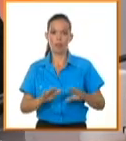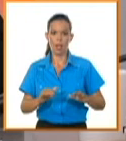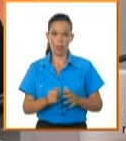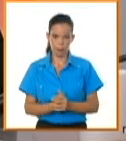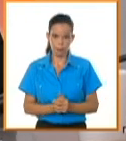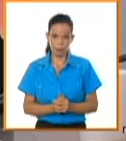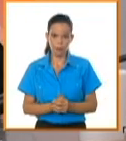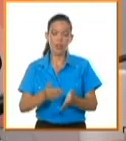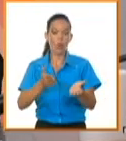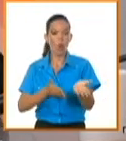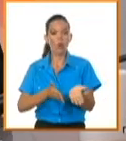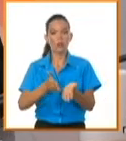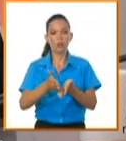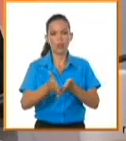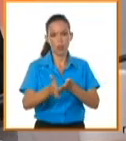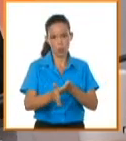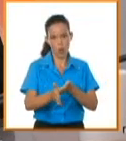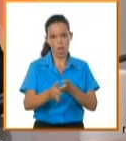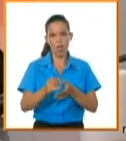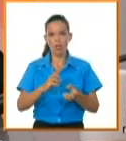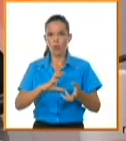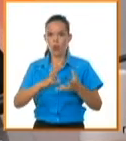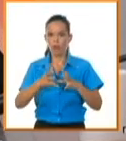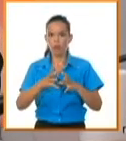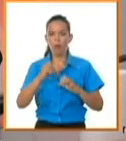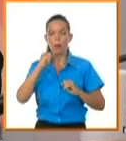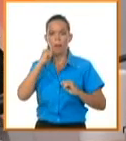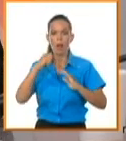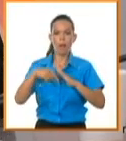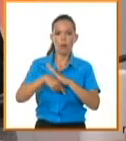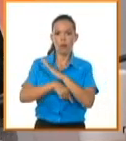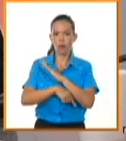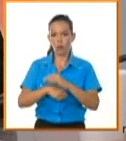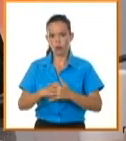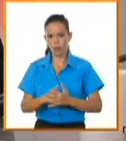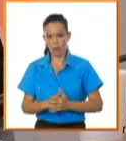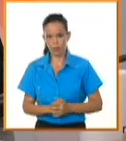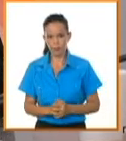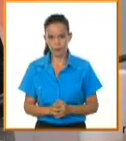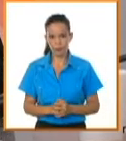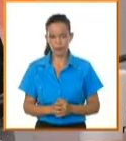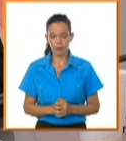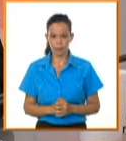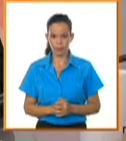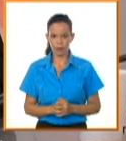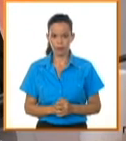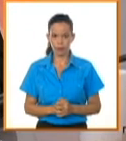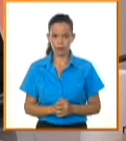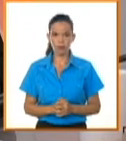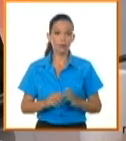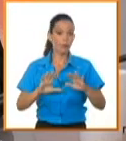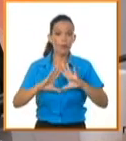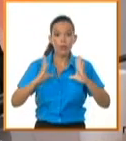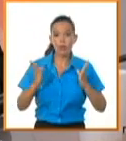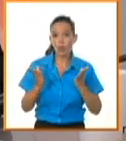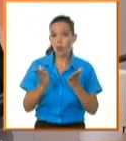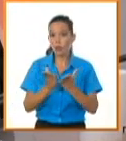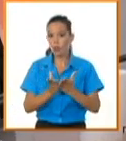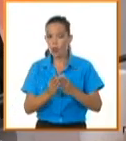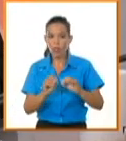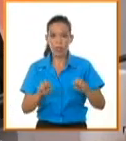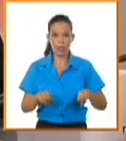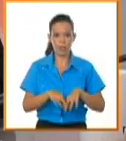a continuado de una manera más profunda ahora en el país y sobre lo que ha estado ocurriendo sobre